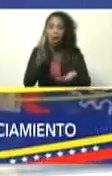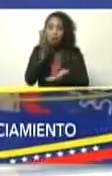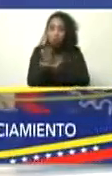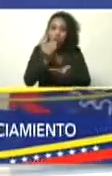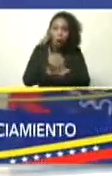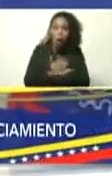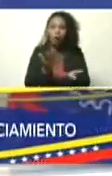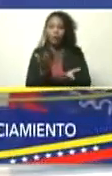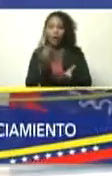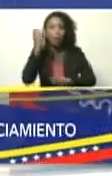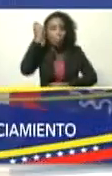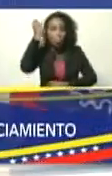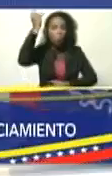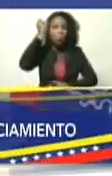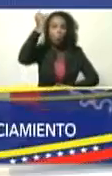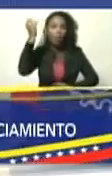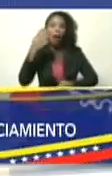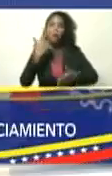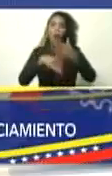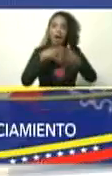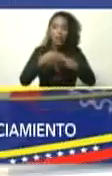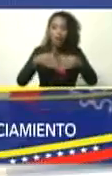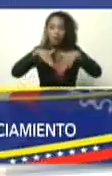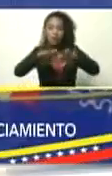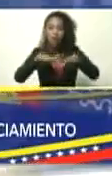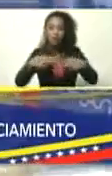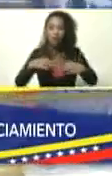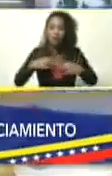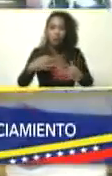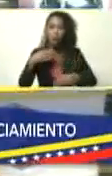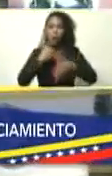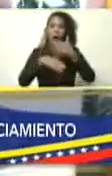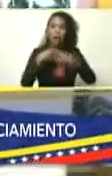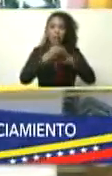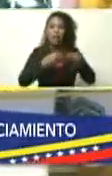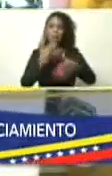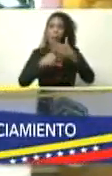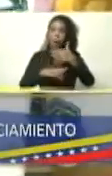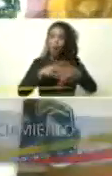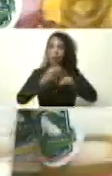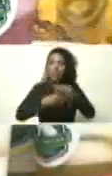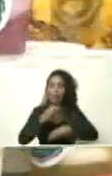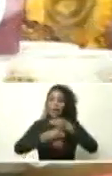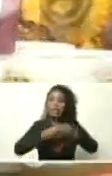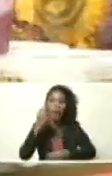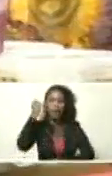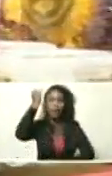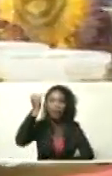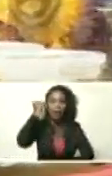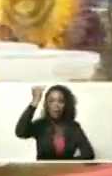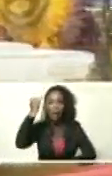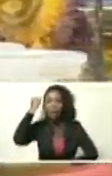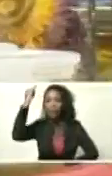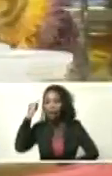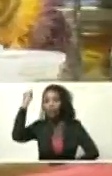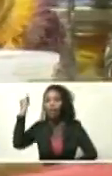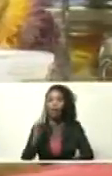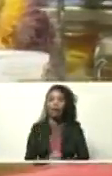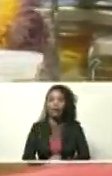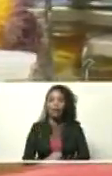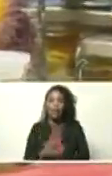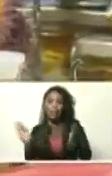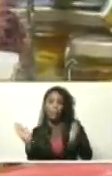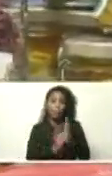vendemos torta. Vamos a hacer ropa y vendemos ropa. Vamos a hacer, vamos a hacer, vamos a hacer, vamos a hacer, vamos a hacer. Se impregnó